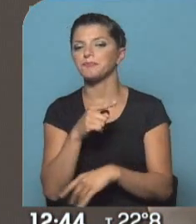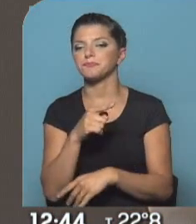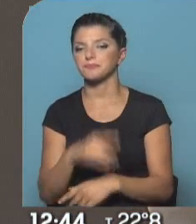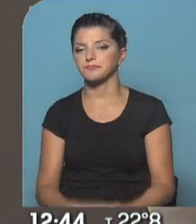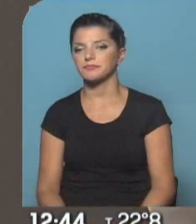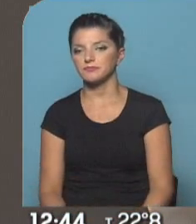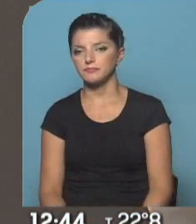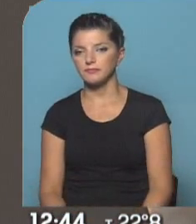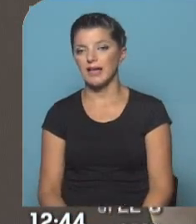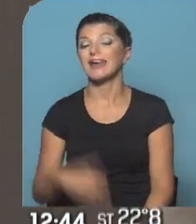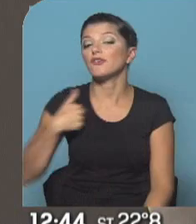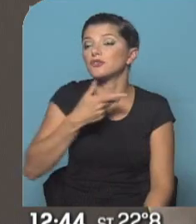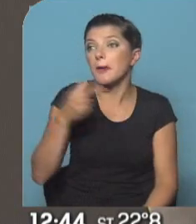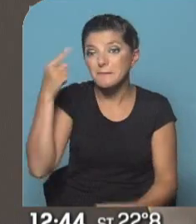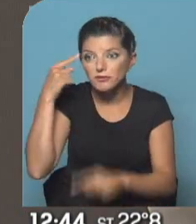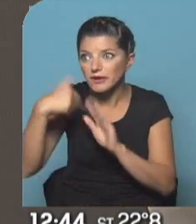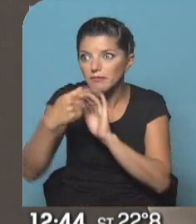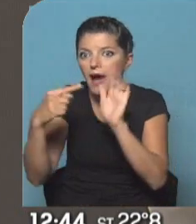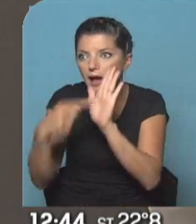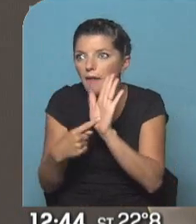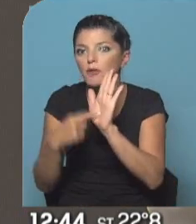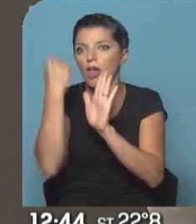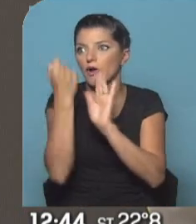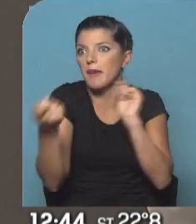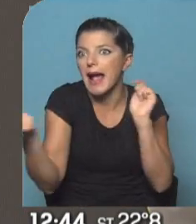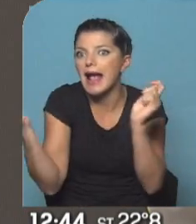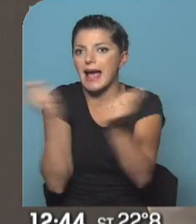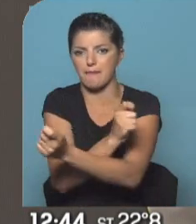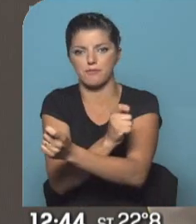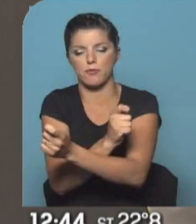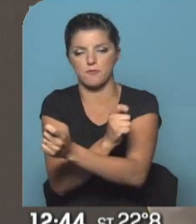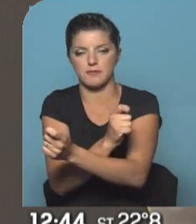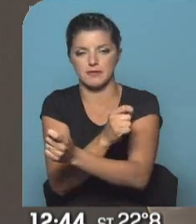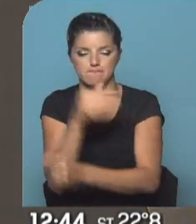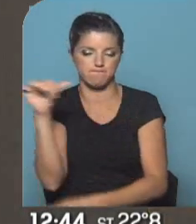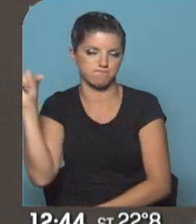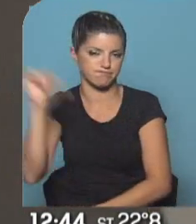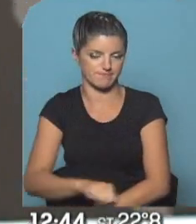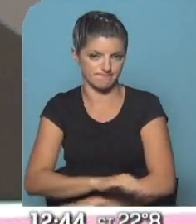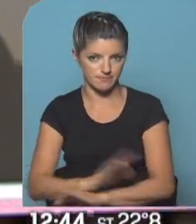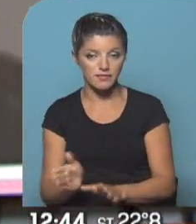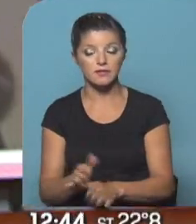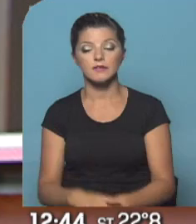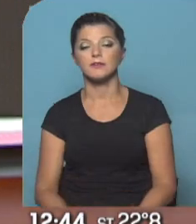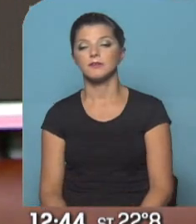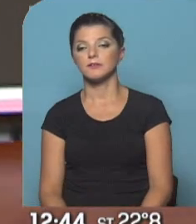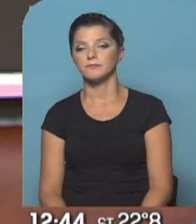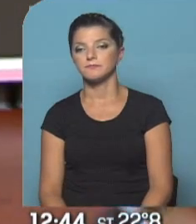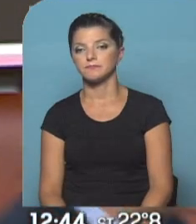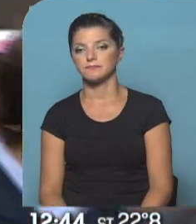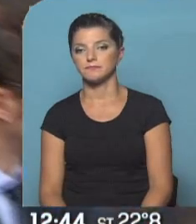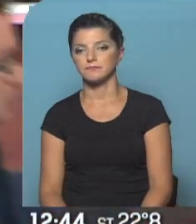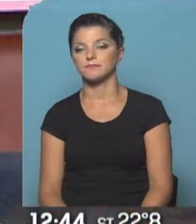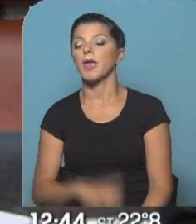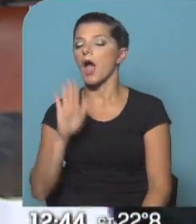las transformaciones que se esperaban que se dieran en la economía chilena durante el gobierno de Michelle Bachelet. Si bien no había una propuesta